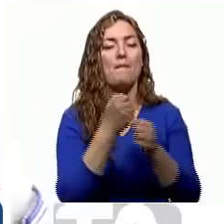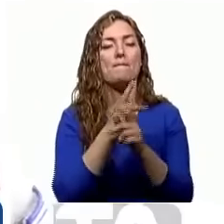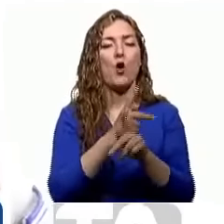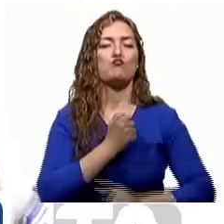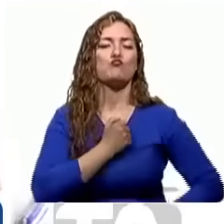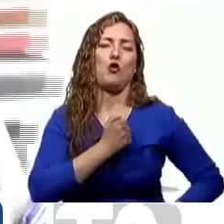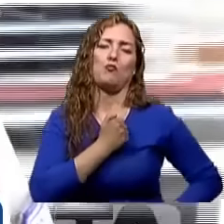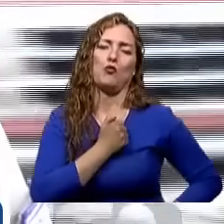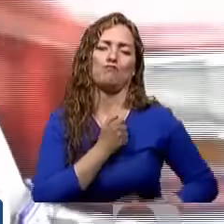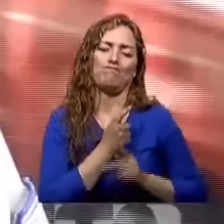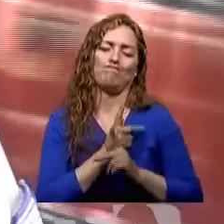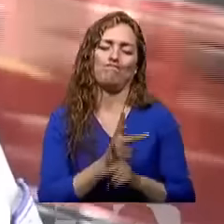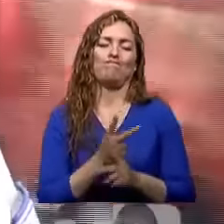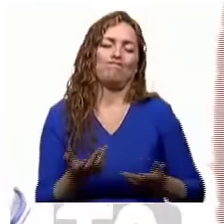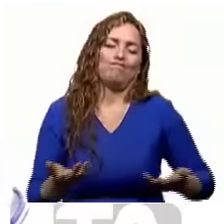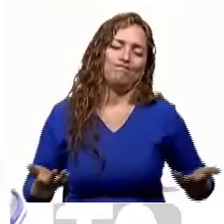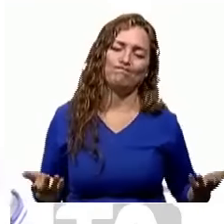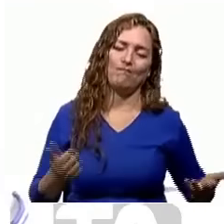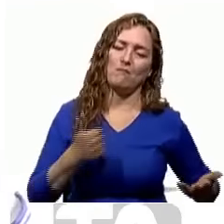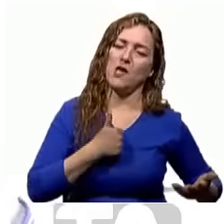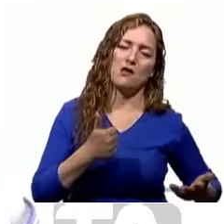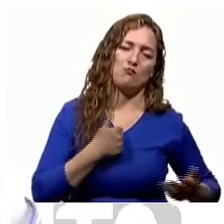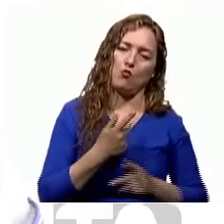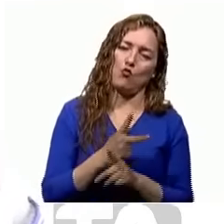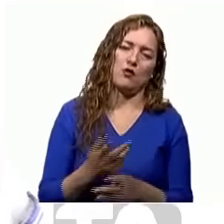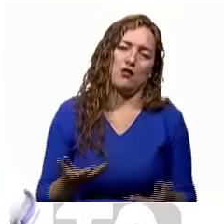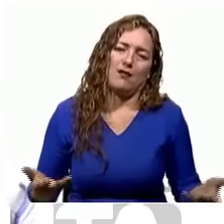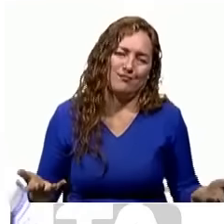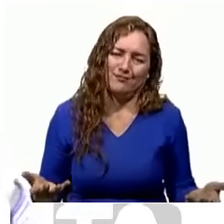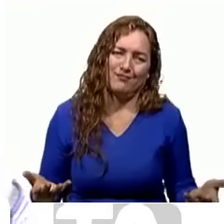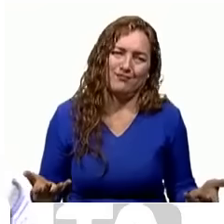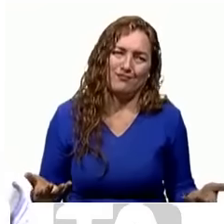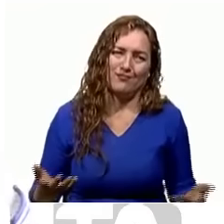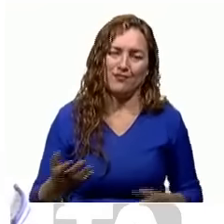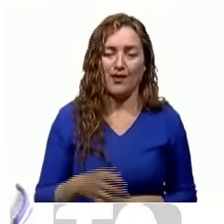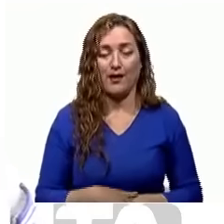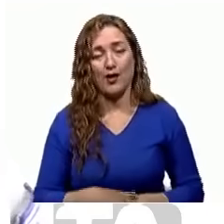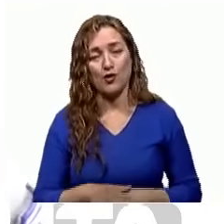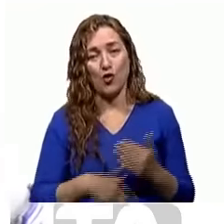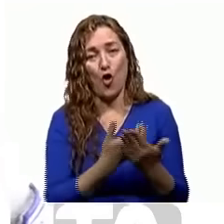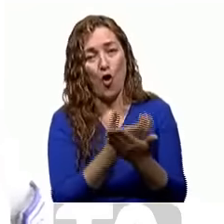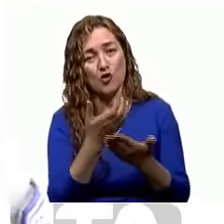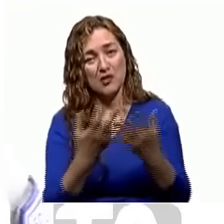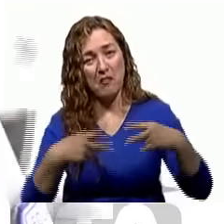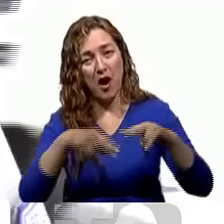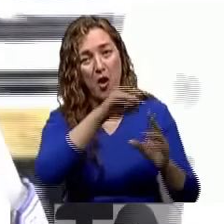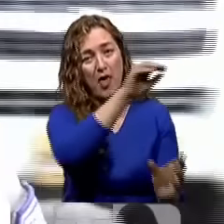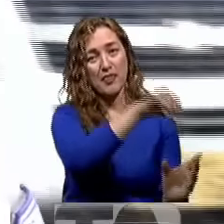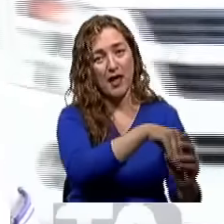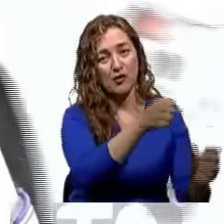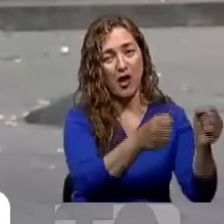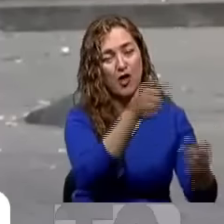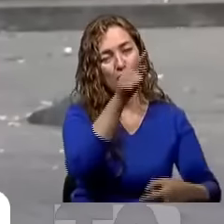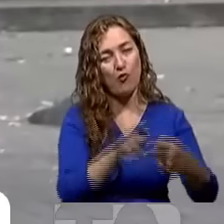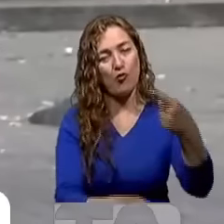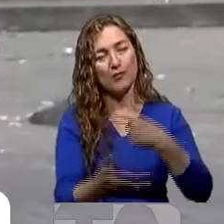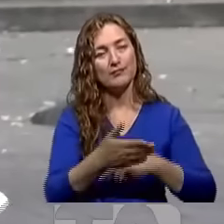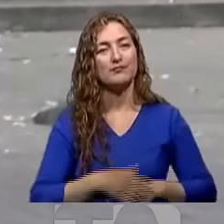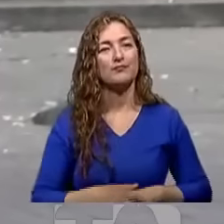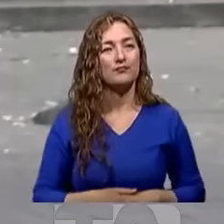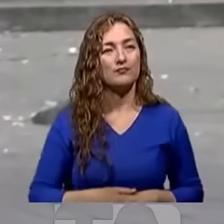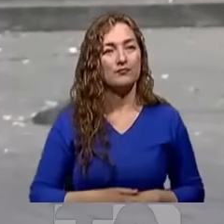cada persona tiene que ser, como le indico, autoprotección. Cada persona cuidar. No podemos dejar ningún objeto de valor a la vista de cualquier persona. La